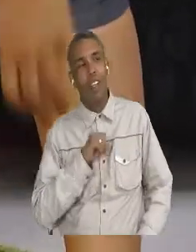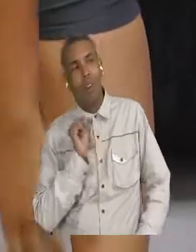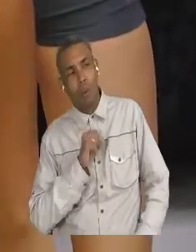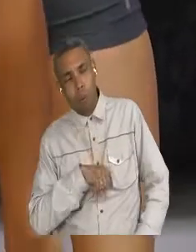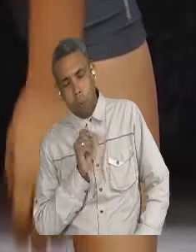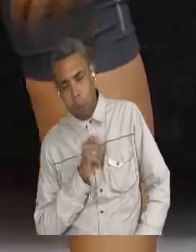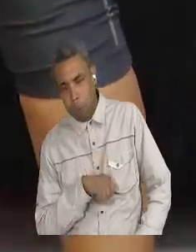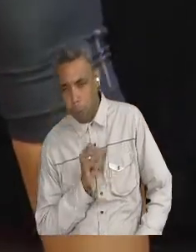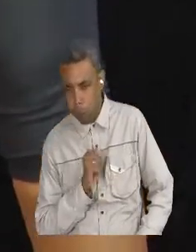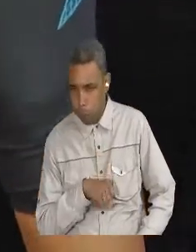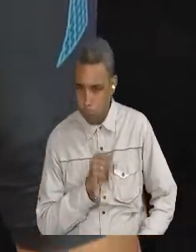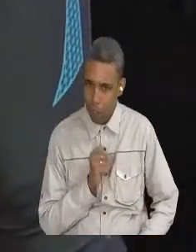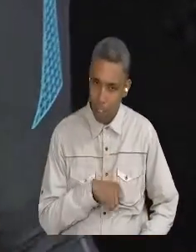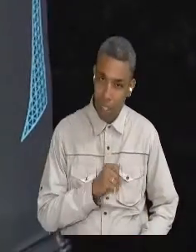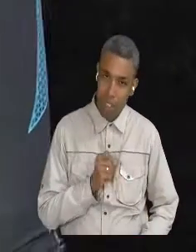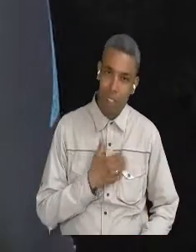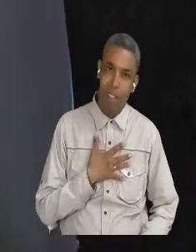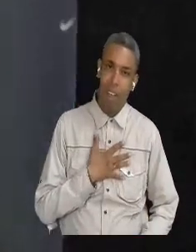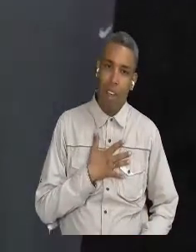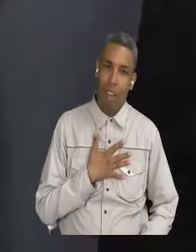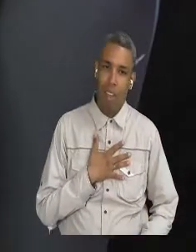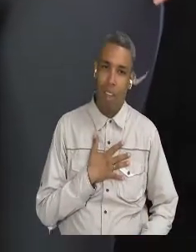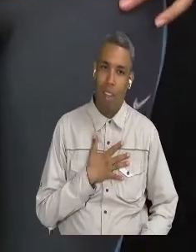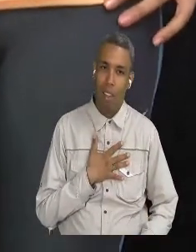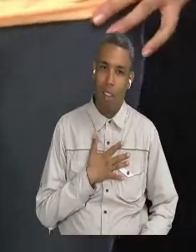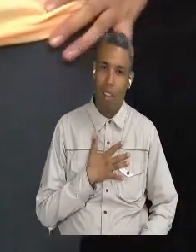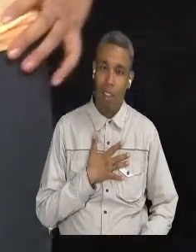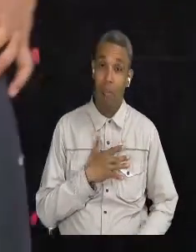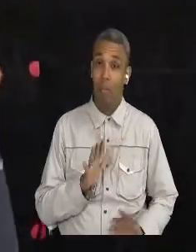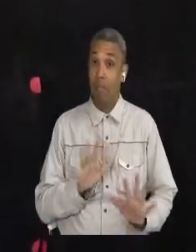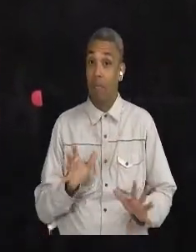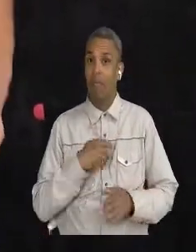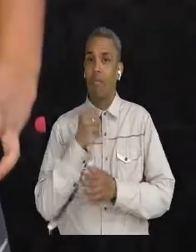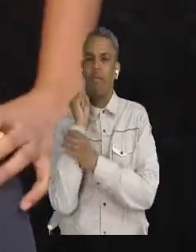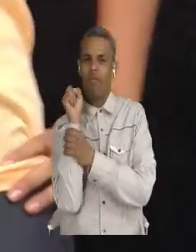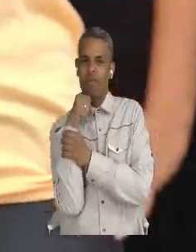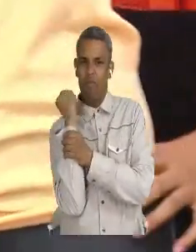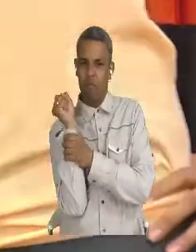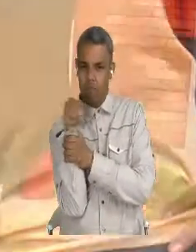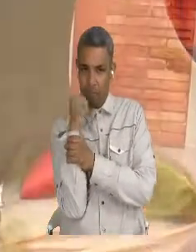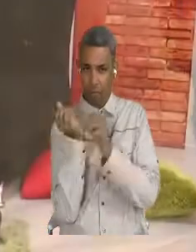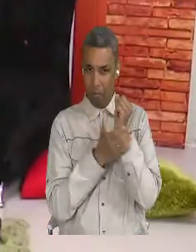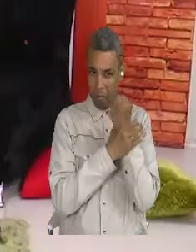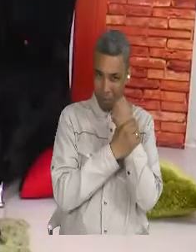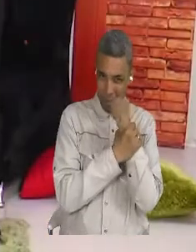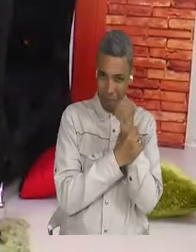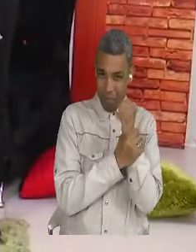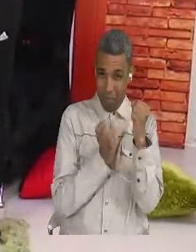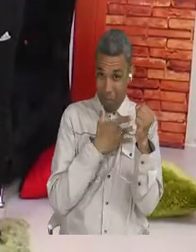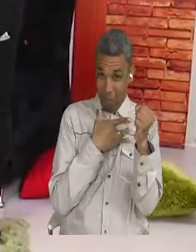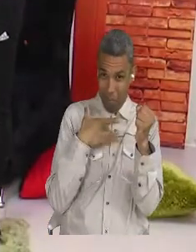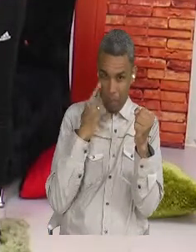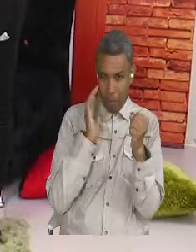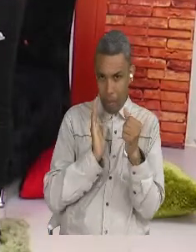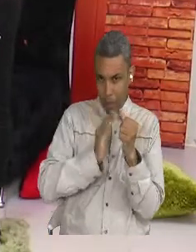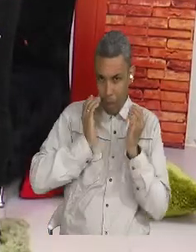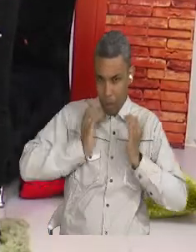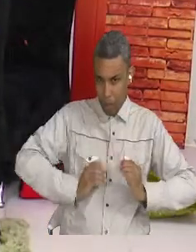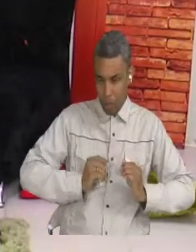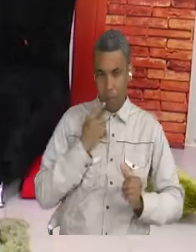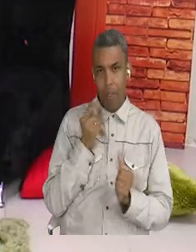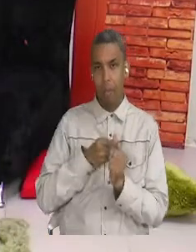Listo, muy bien. Ya prácticamente ya iniciamos la clase, que es un calentamiento un poco activo respecto a lo que vamos a realizar. Entonces vamos a arrancar con el